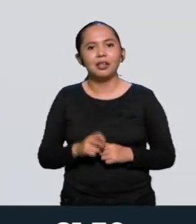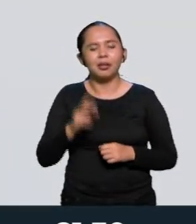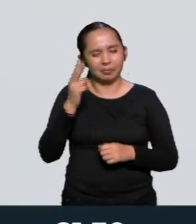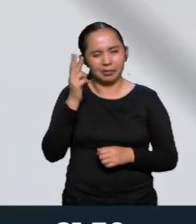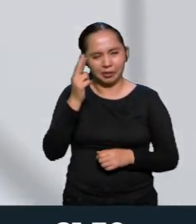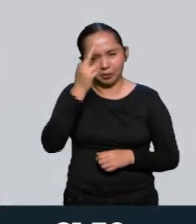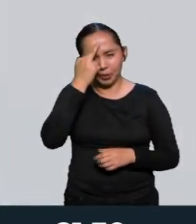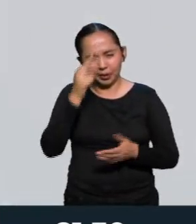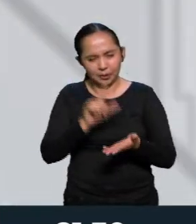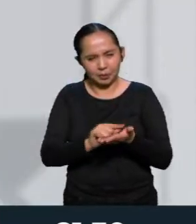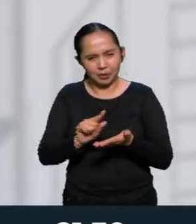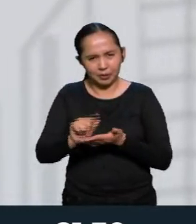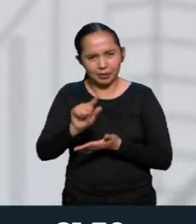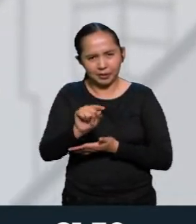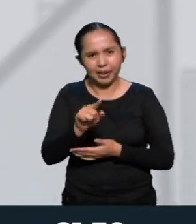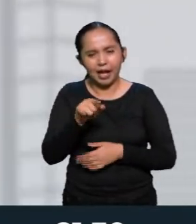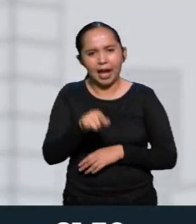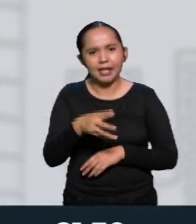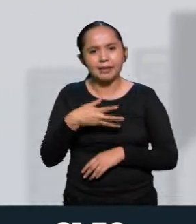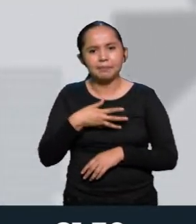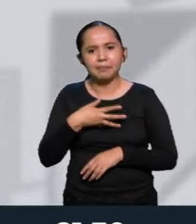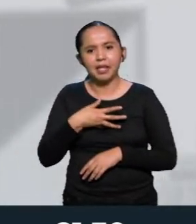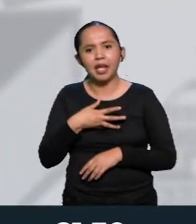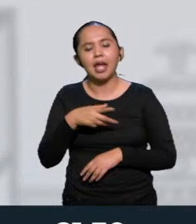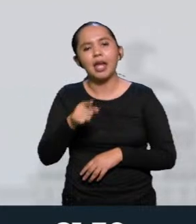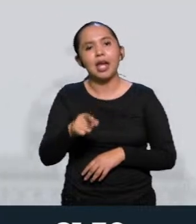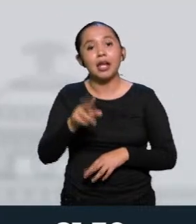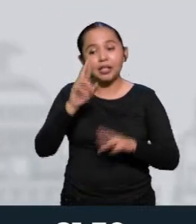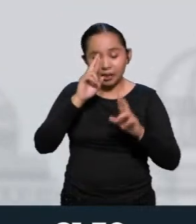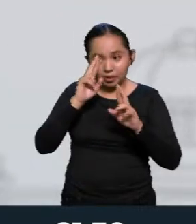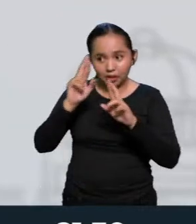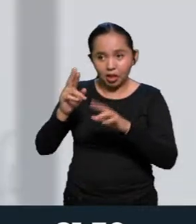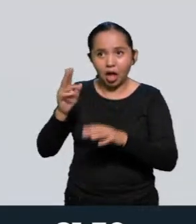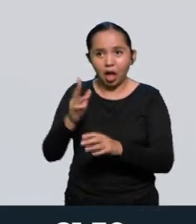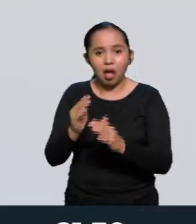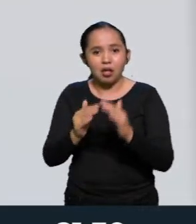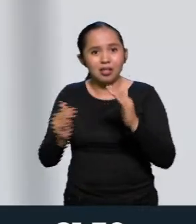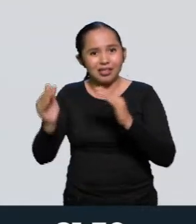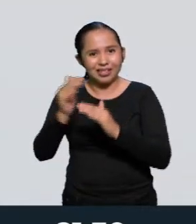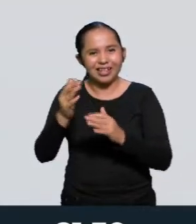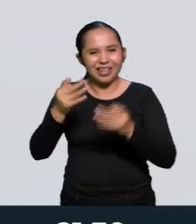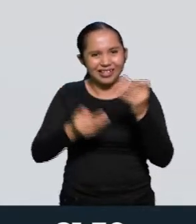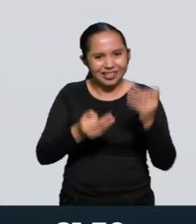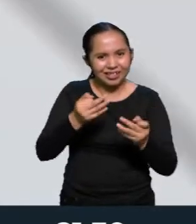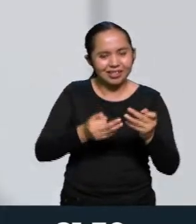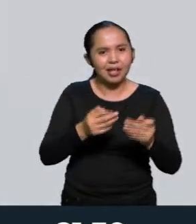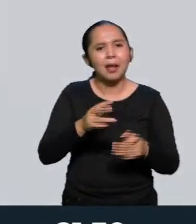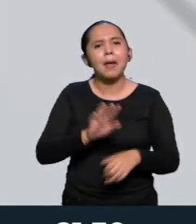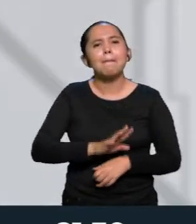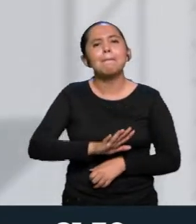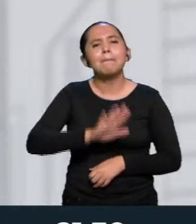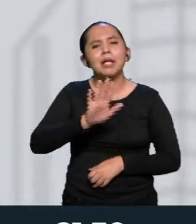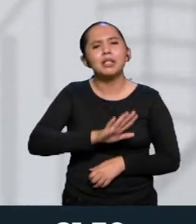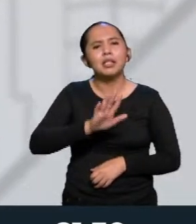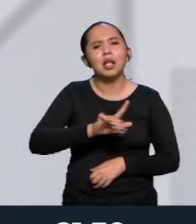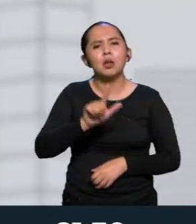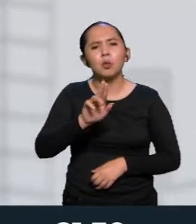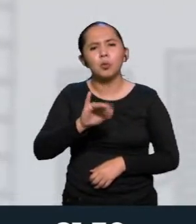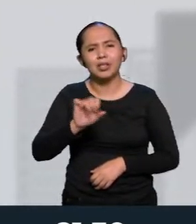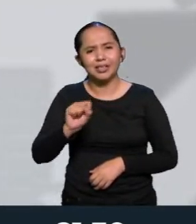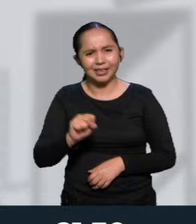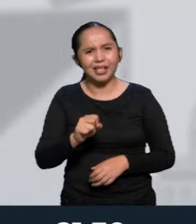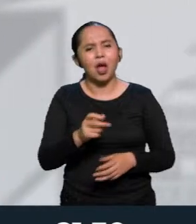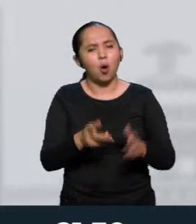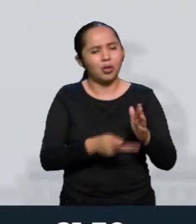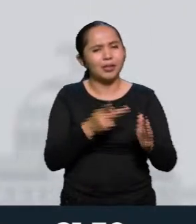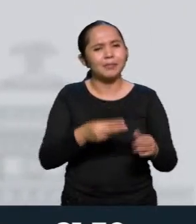Twitter, que el que hable del respeto al Poder Judicial un personaje como Ernesto Zedillo es como si revivieran a Luis Echeverría y